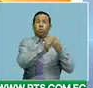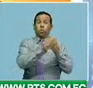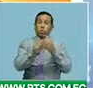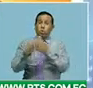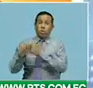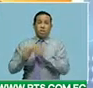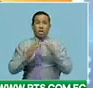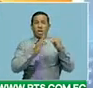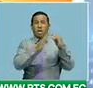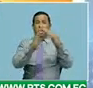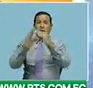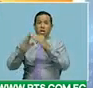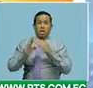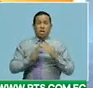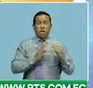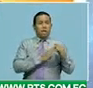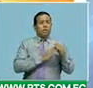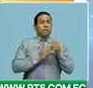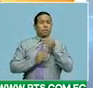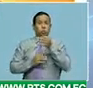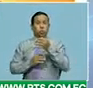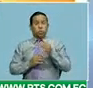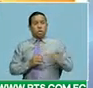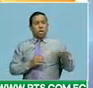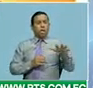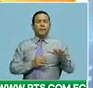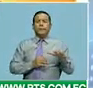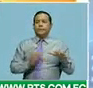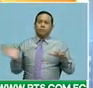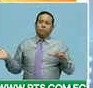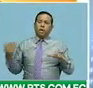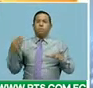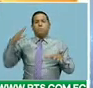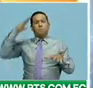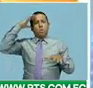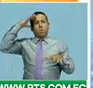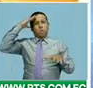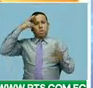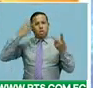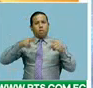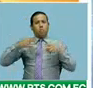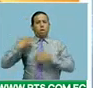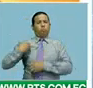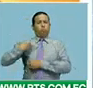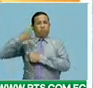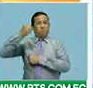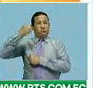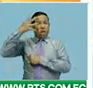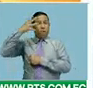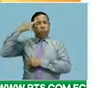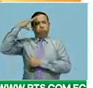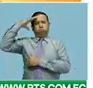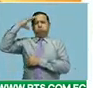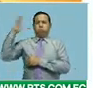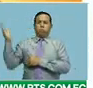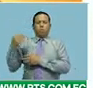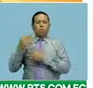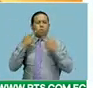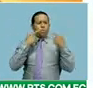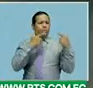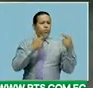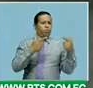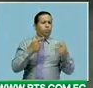que enfrentamos en Durán. Dispuse la presencia de Policía Nacional y Armada del Ecuador para brindar seguridad a las familias del